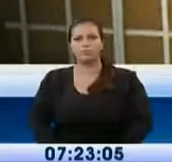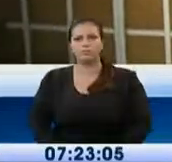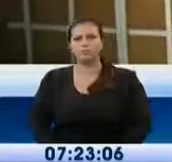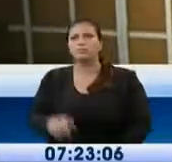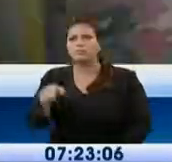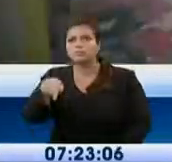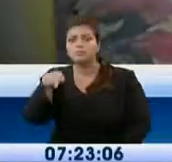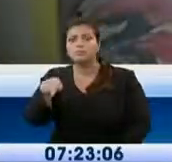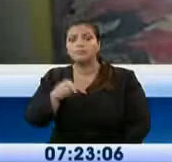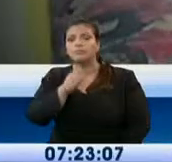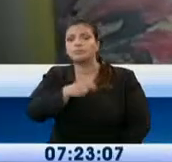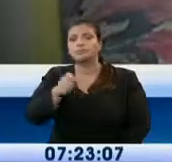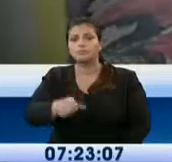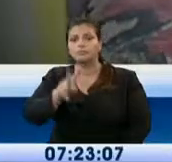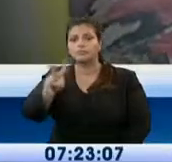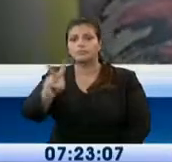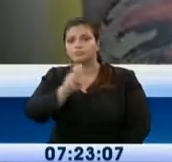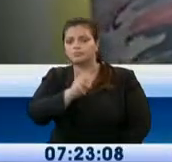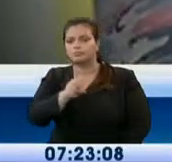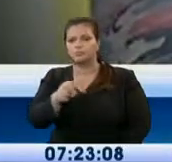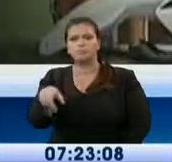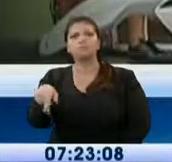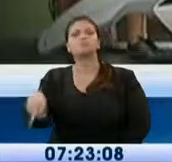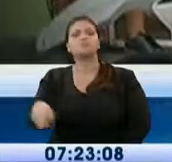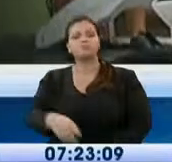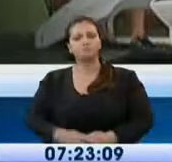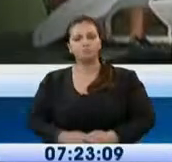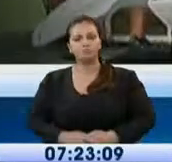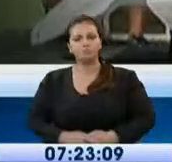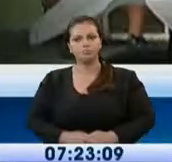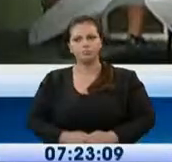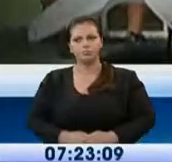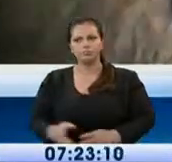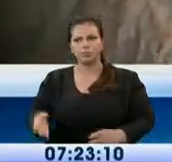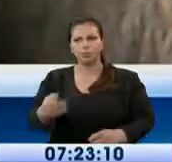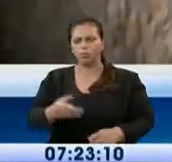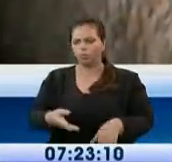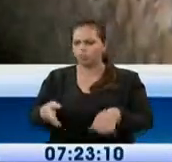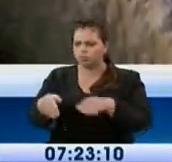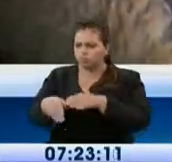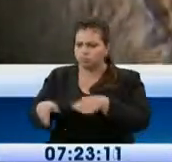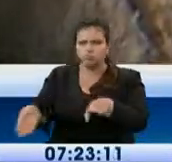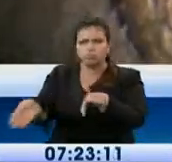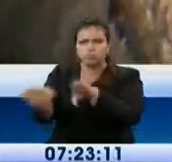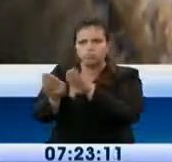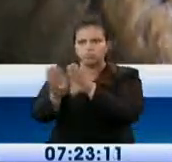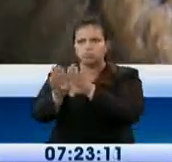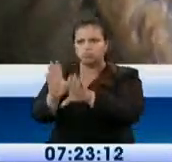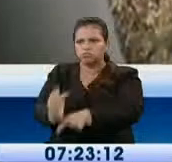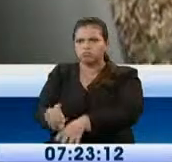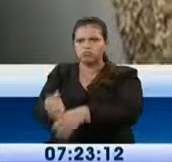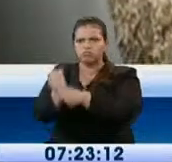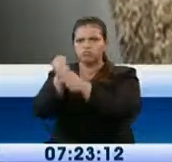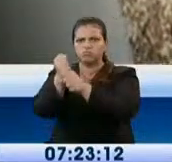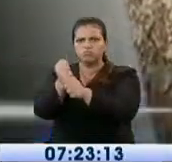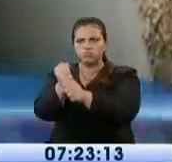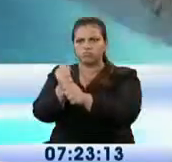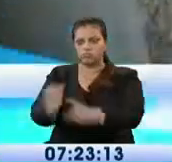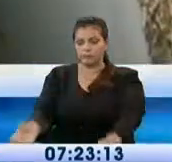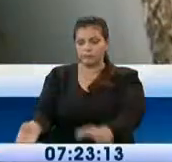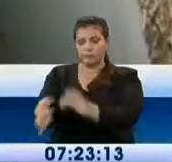cadáver permanecía al interior, mientras que las puertas cerradas con candados debieron ser forzadas por los